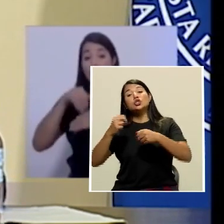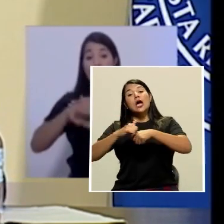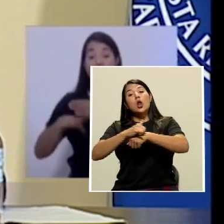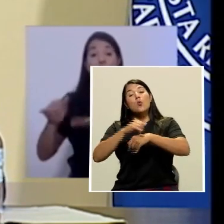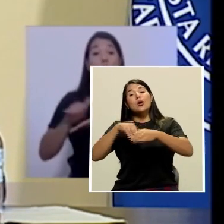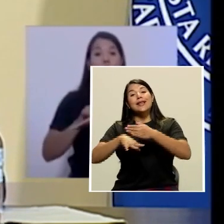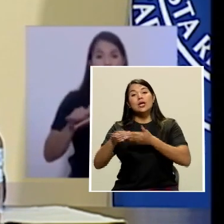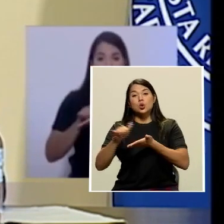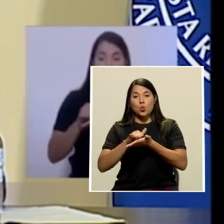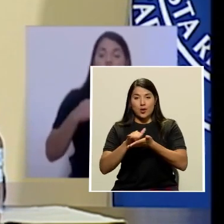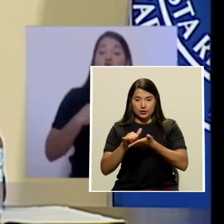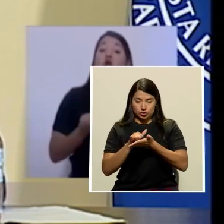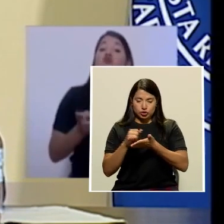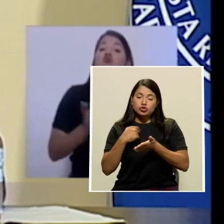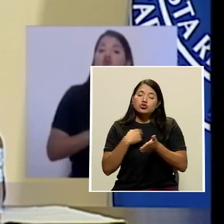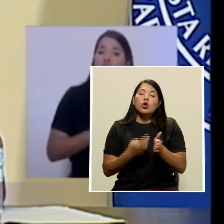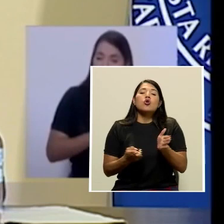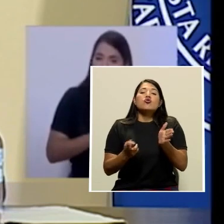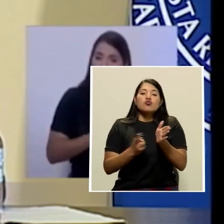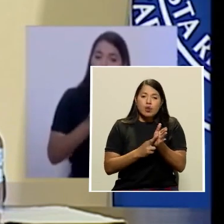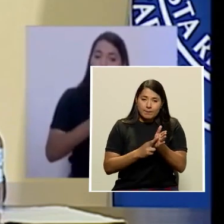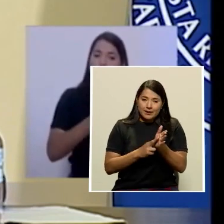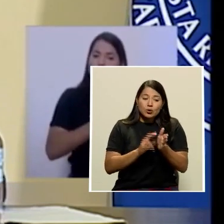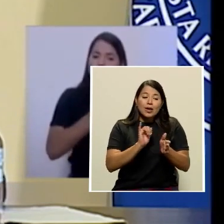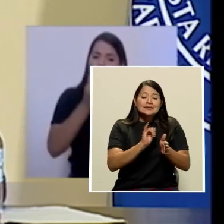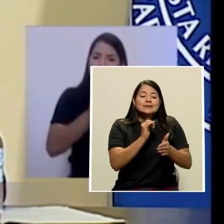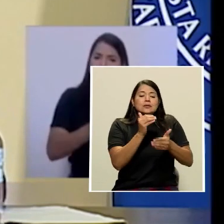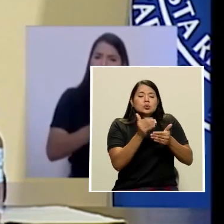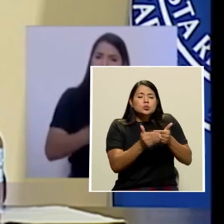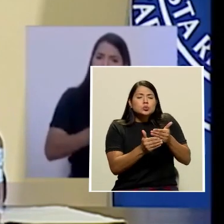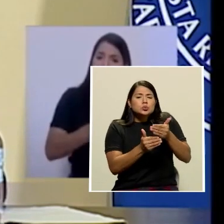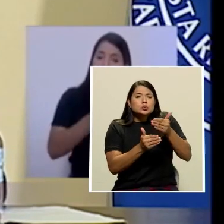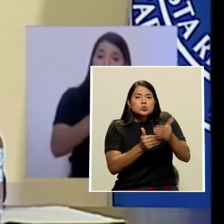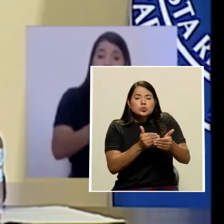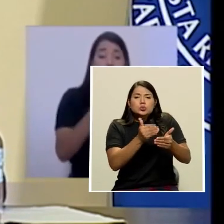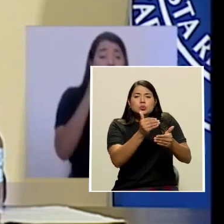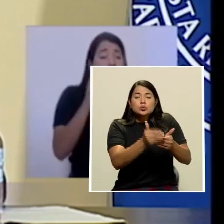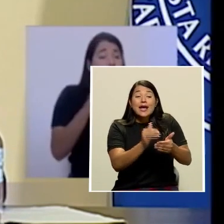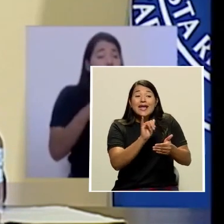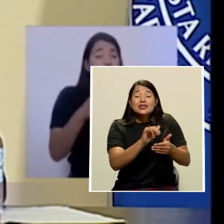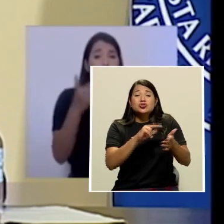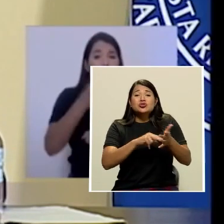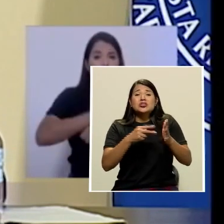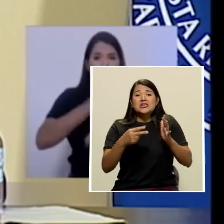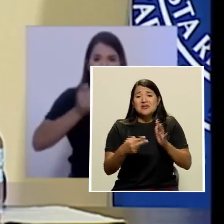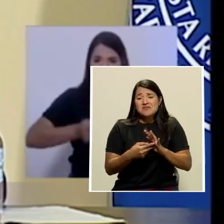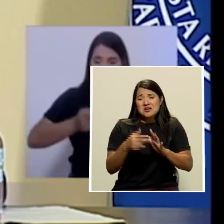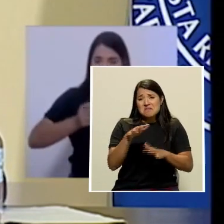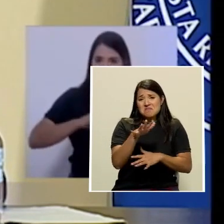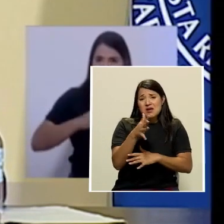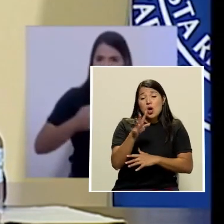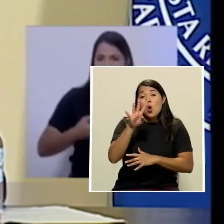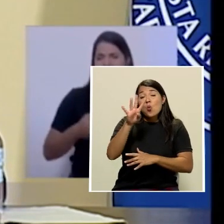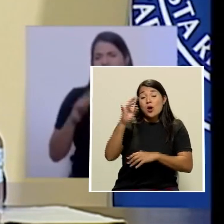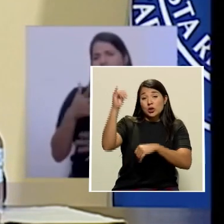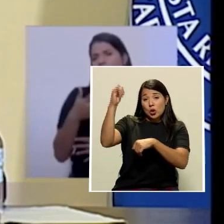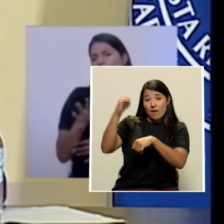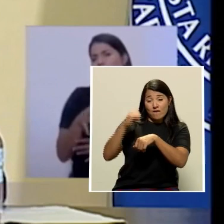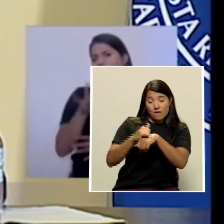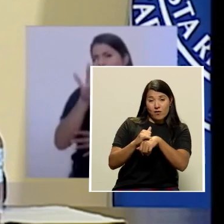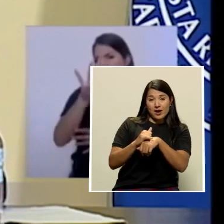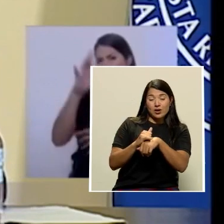Repito que es muy gradual. En términos prácticos, para los primeros días de septiembre, esto significaría aproximadamente unos 4